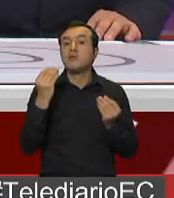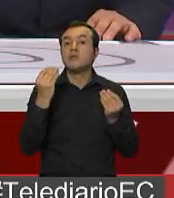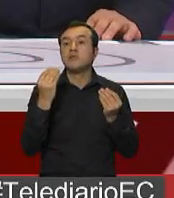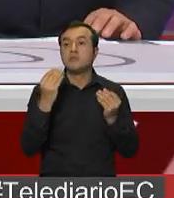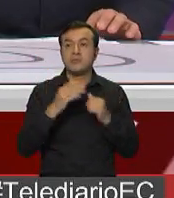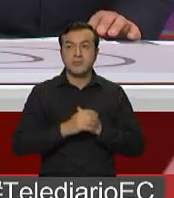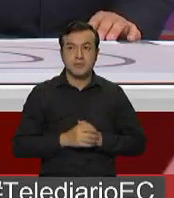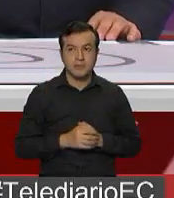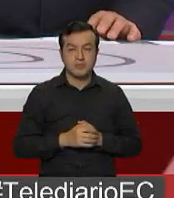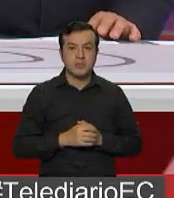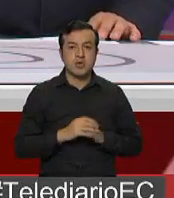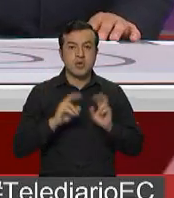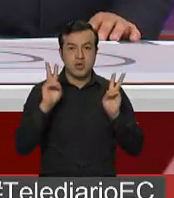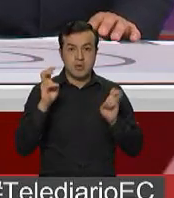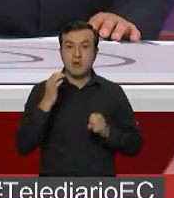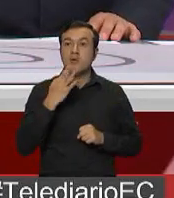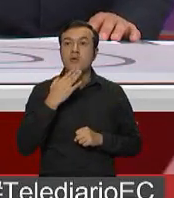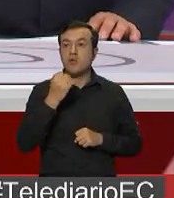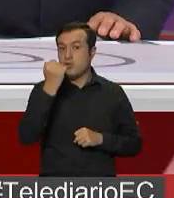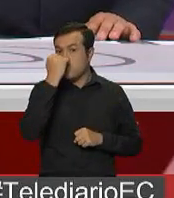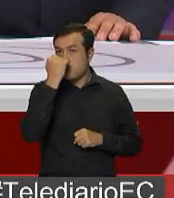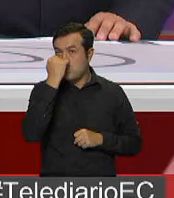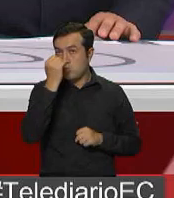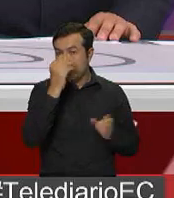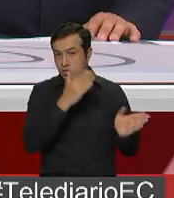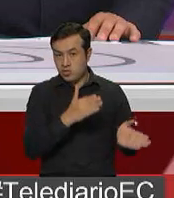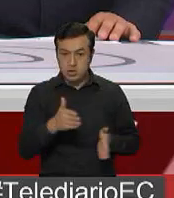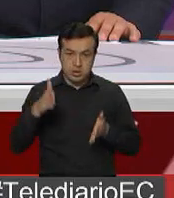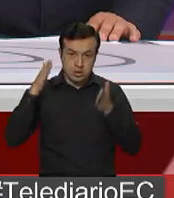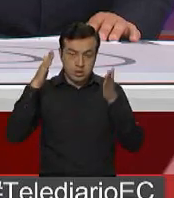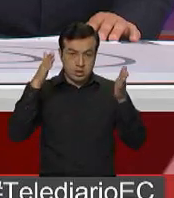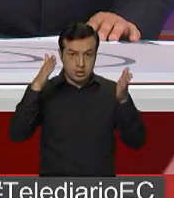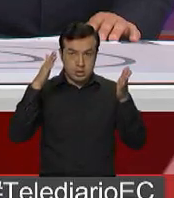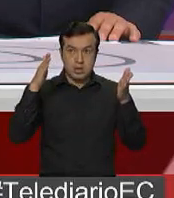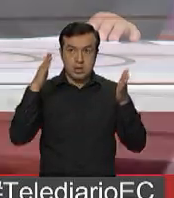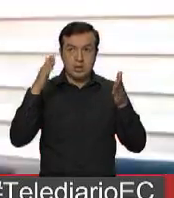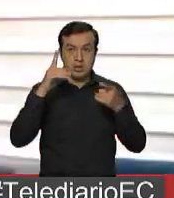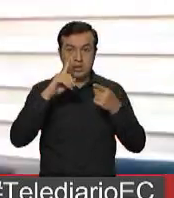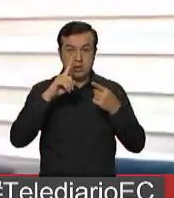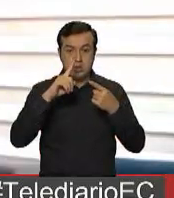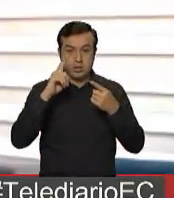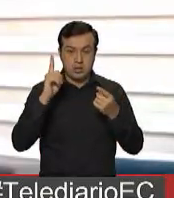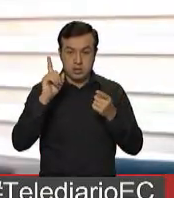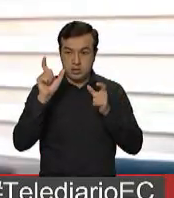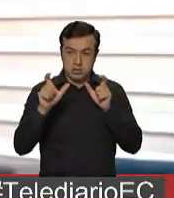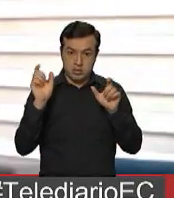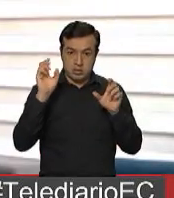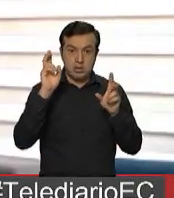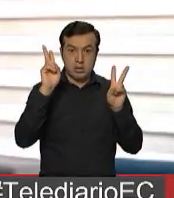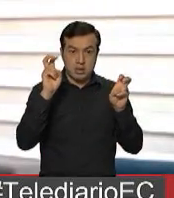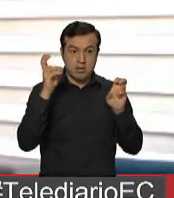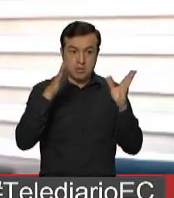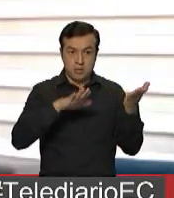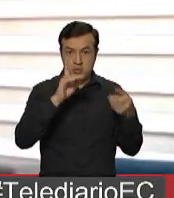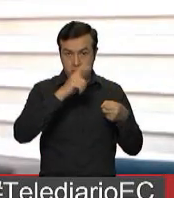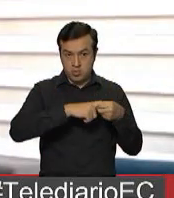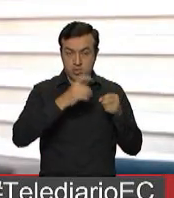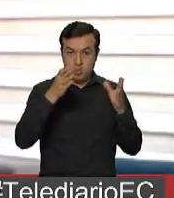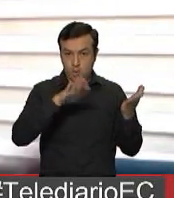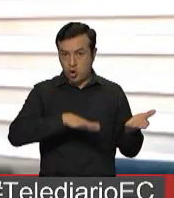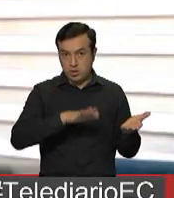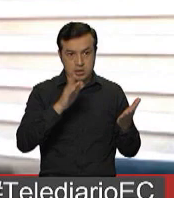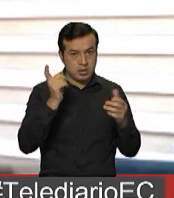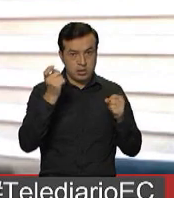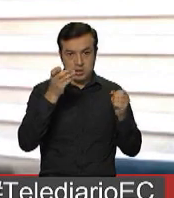Así es. Bueno, dentro del color rojo nosotros estamos atendiendo justamente el servicio presencial de inscripción de defunciones. Esto es importante, esto es algo